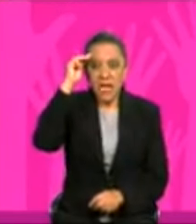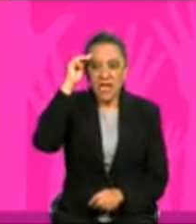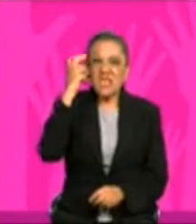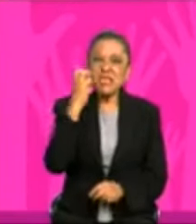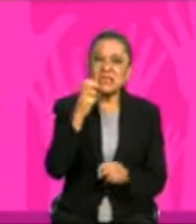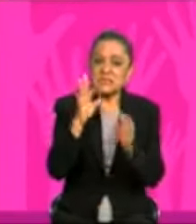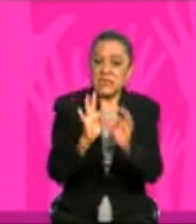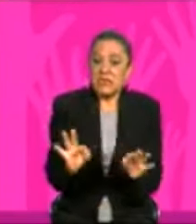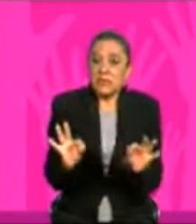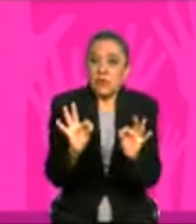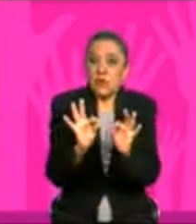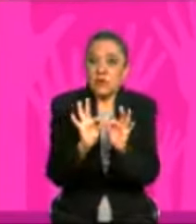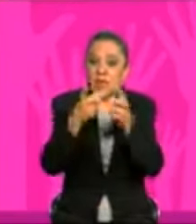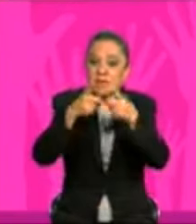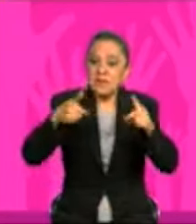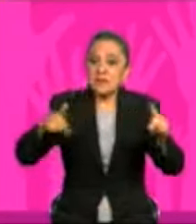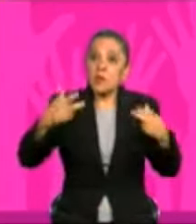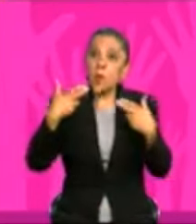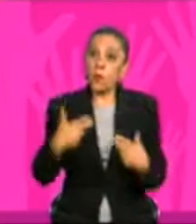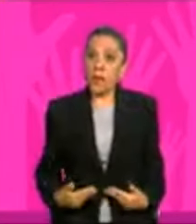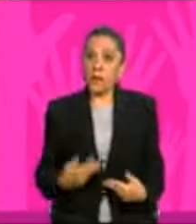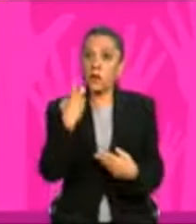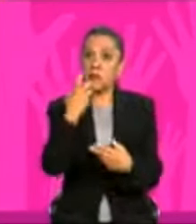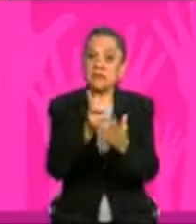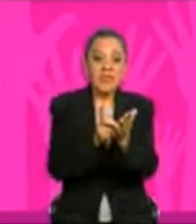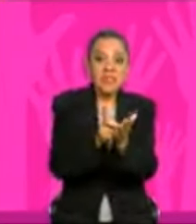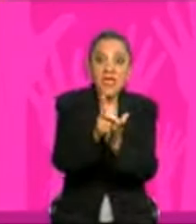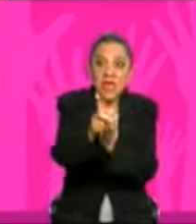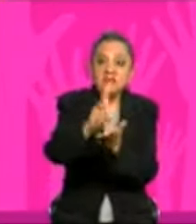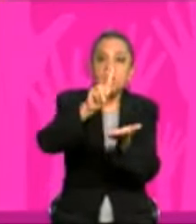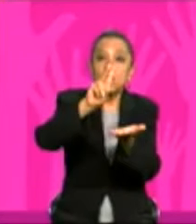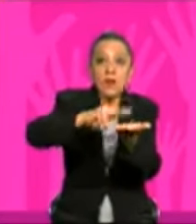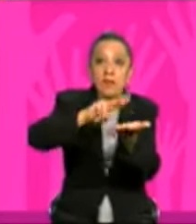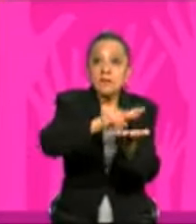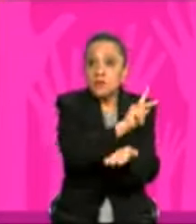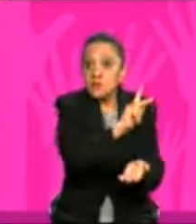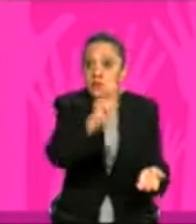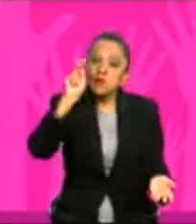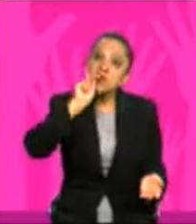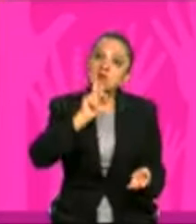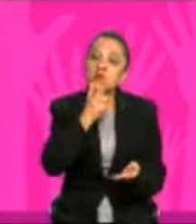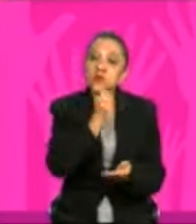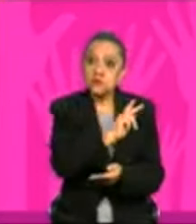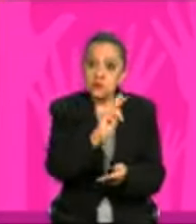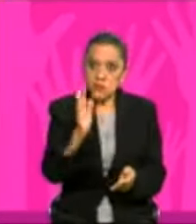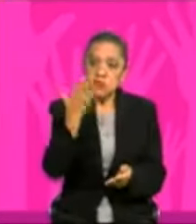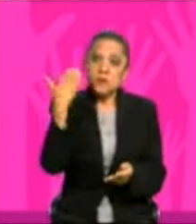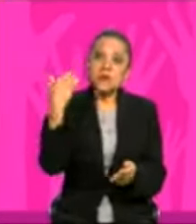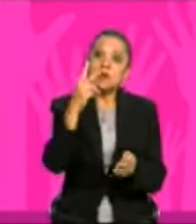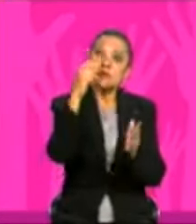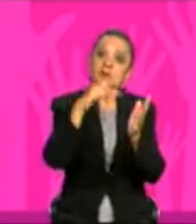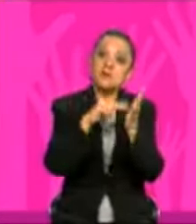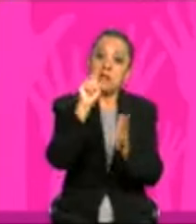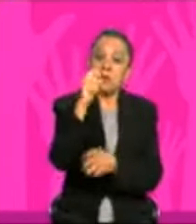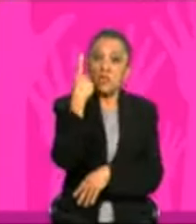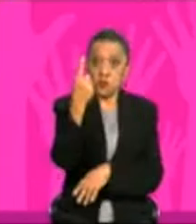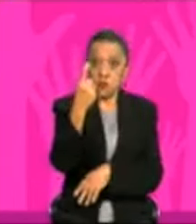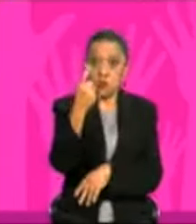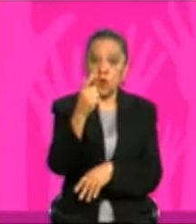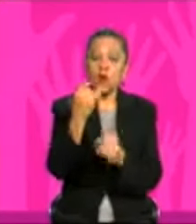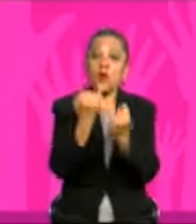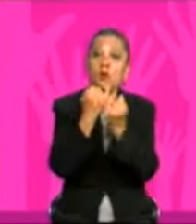debe ser un derecho que debe estar garantizado para todas y para todos. En 2021, la tasa de